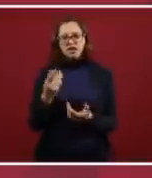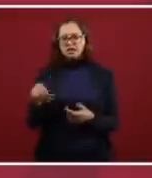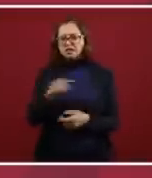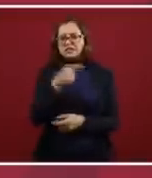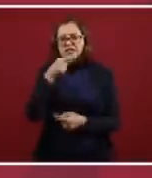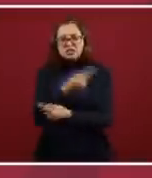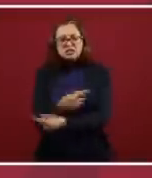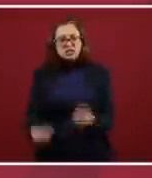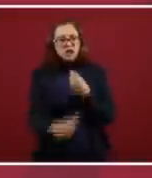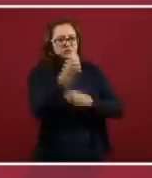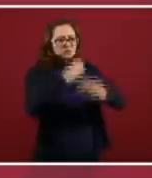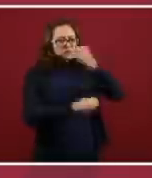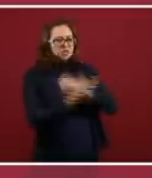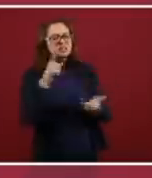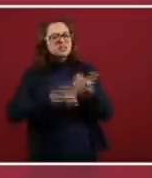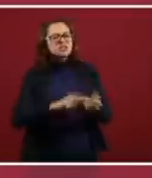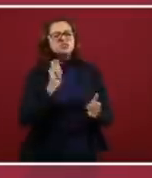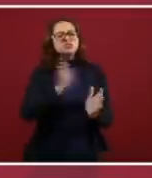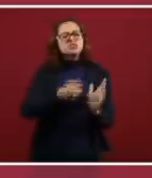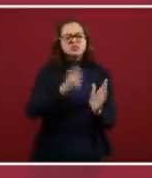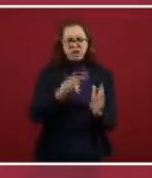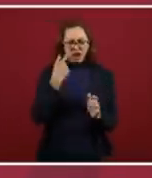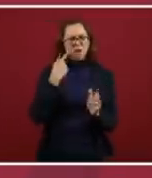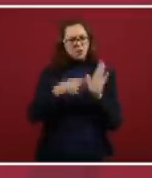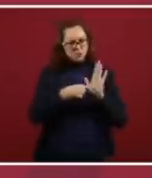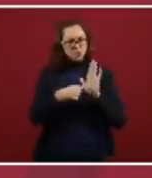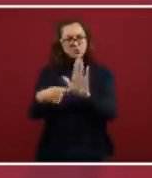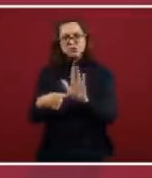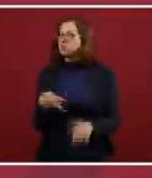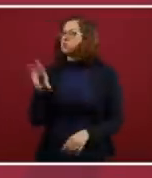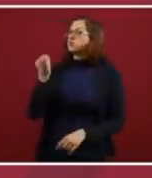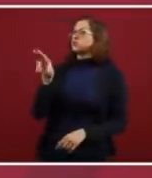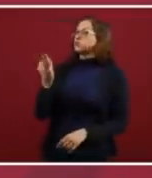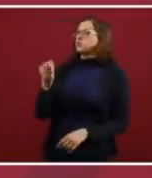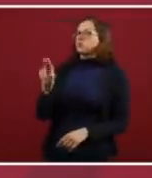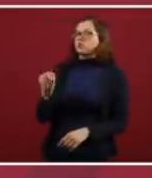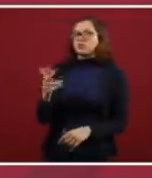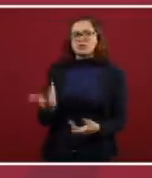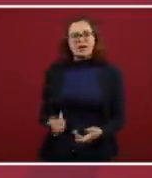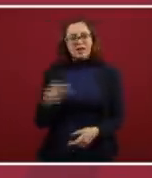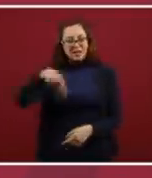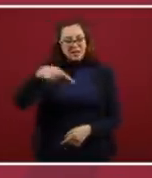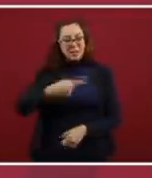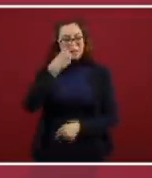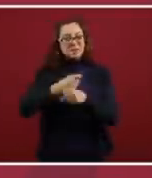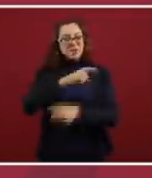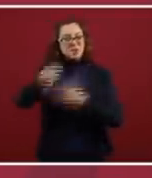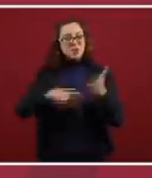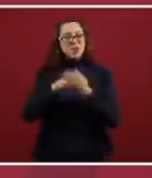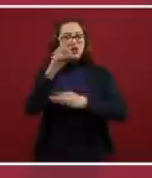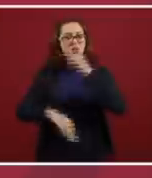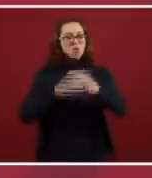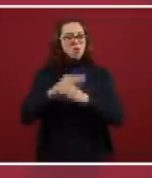niños en el país, que es el primer lugar en el mundo en obesidad.